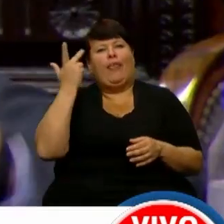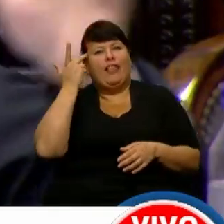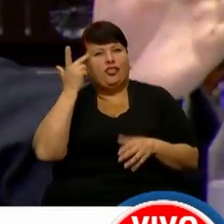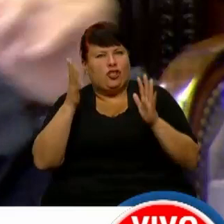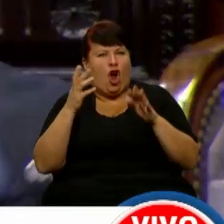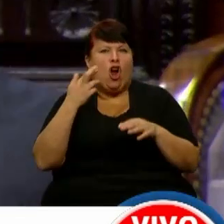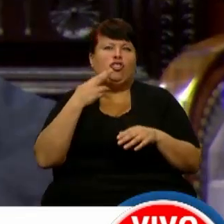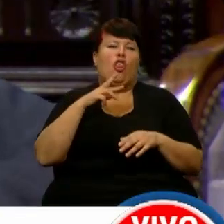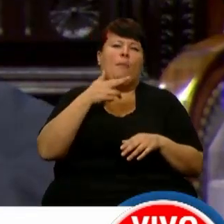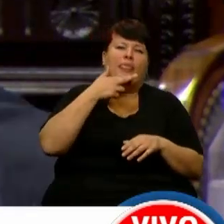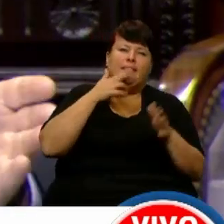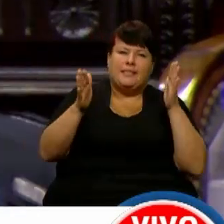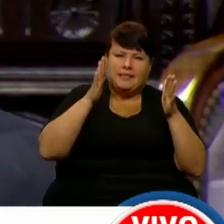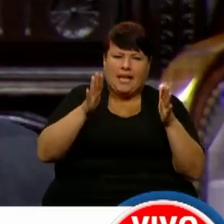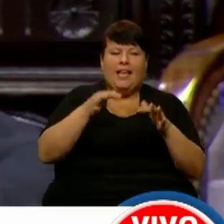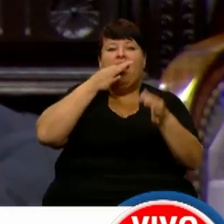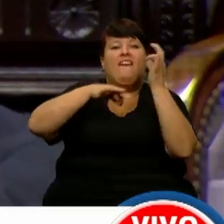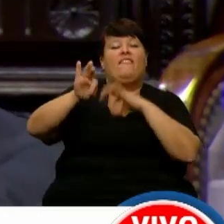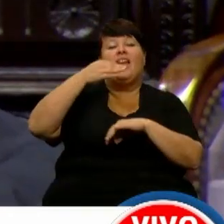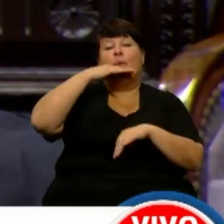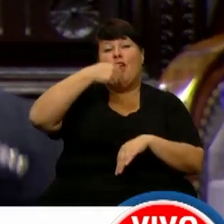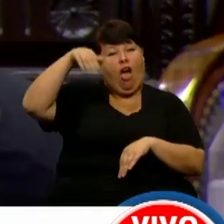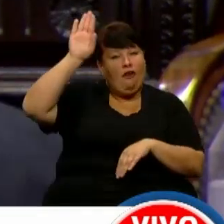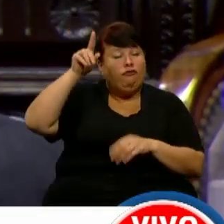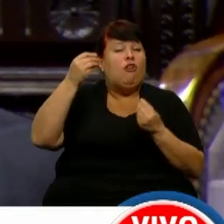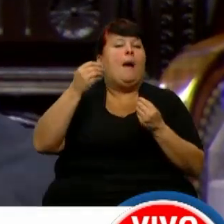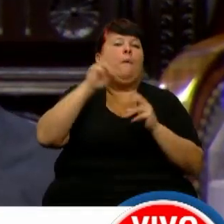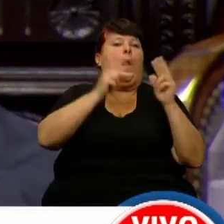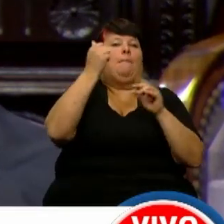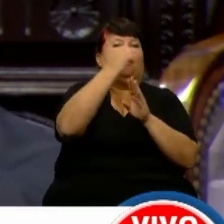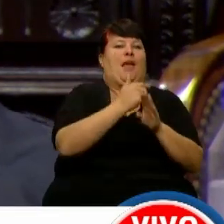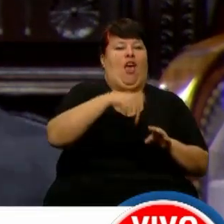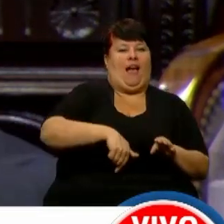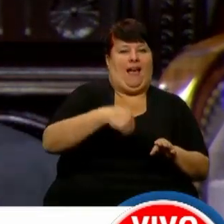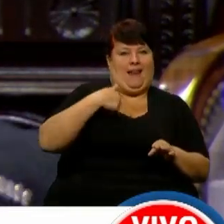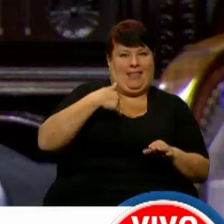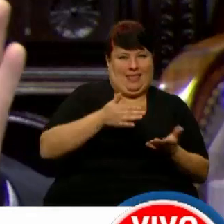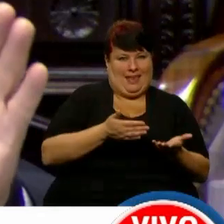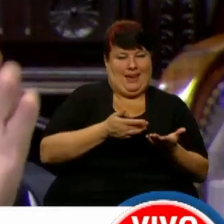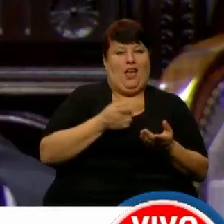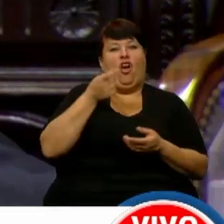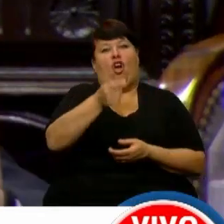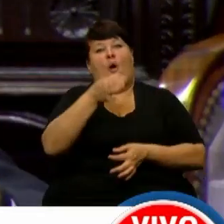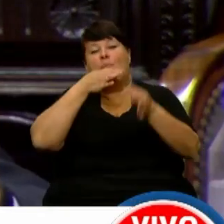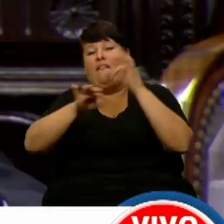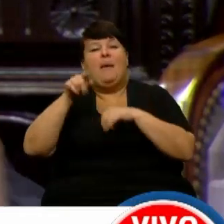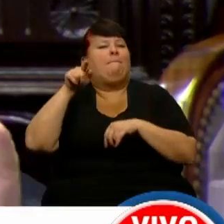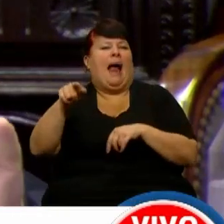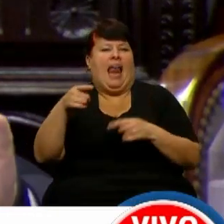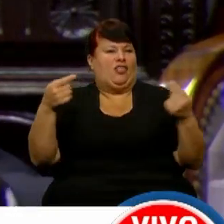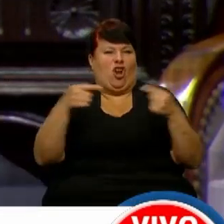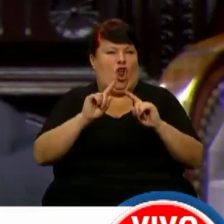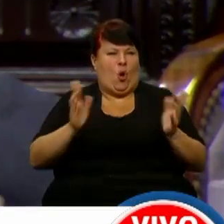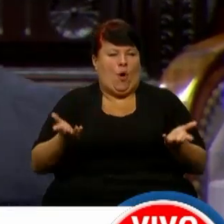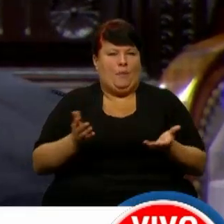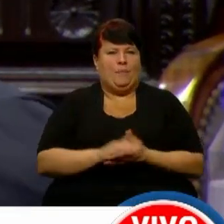2018, 2017, se importaba vinos para bajar el precio. O sea, la oferta y la demanda para ellos no